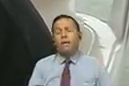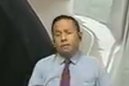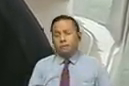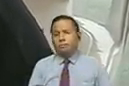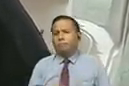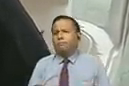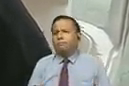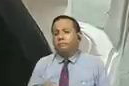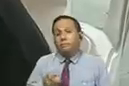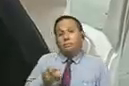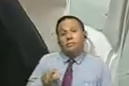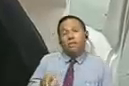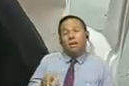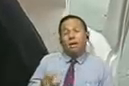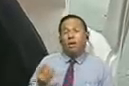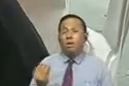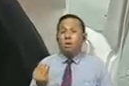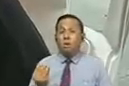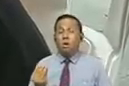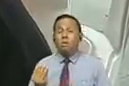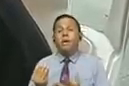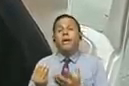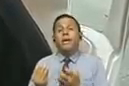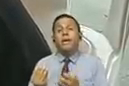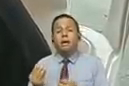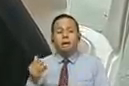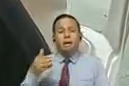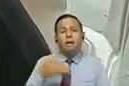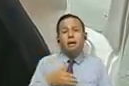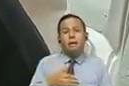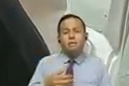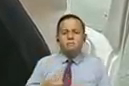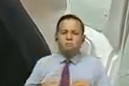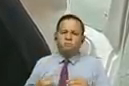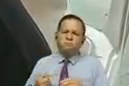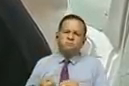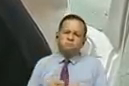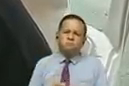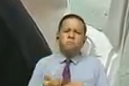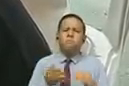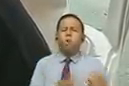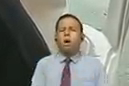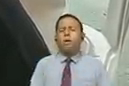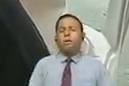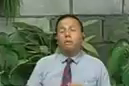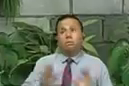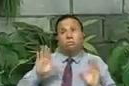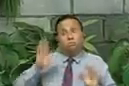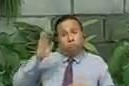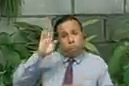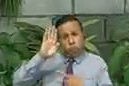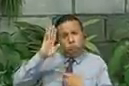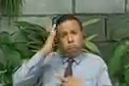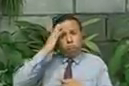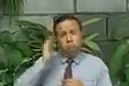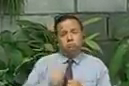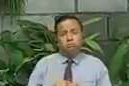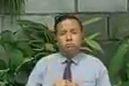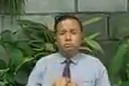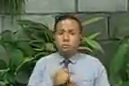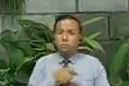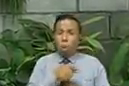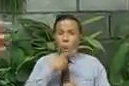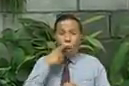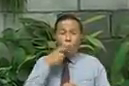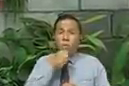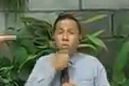que el muchacho quería venirse aquí a hacer esas cosas, pero no sé, solo Dios malo sabe. El cuerpo del adulto mayor